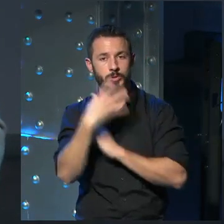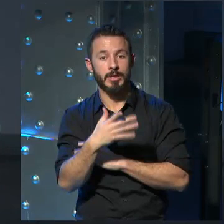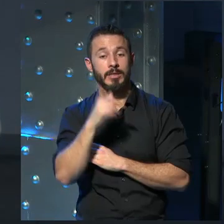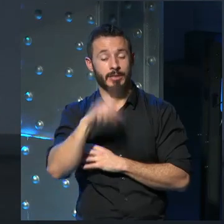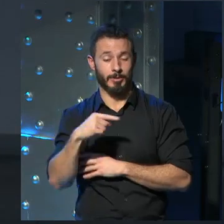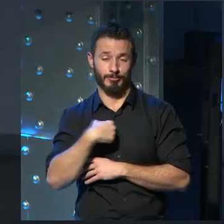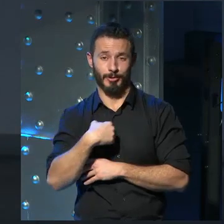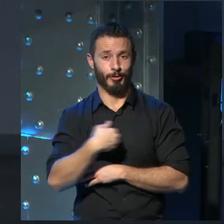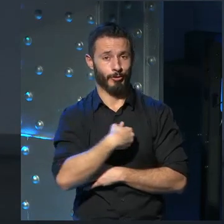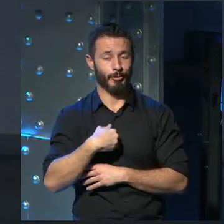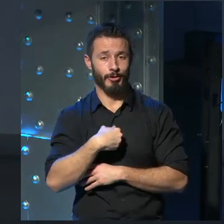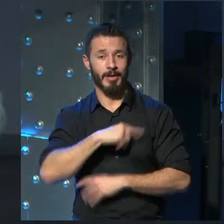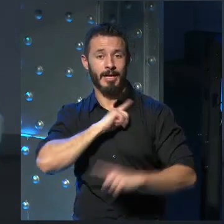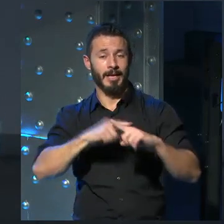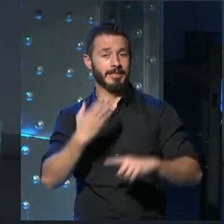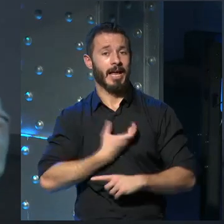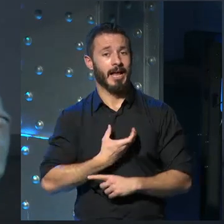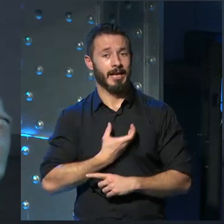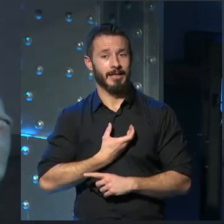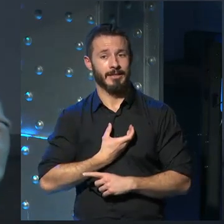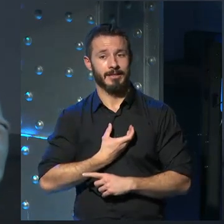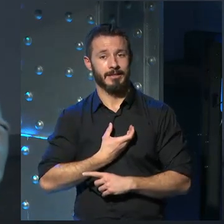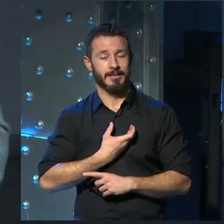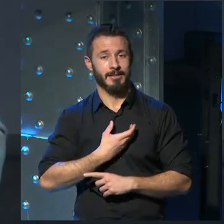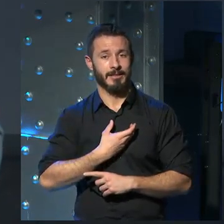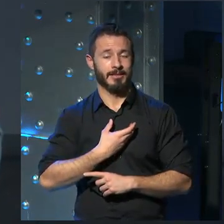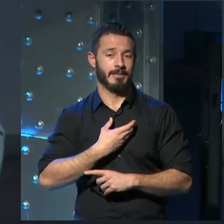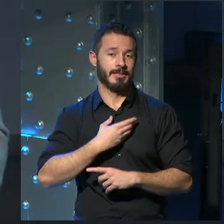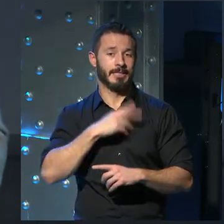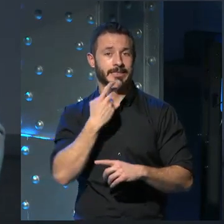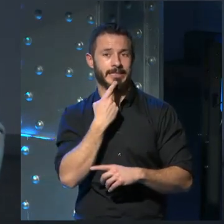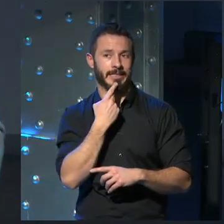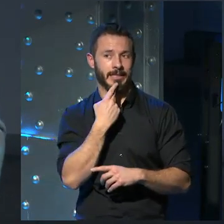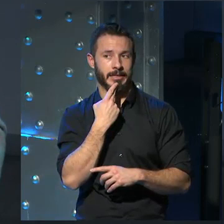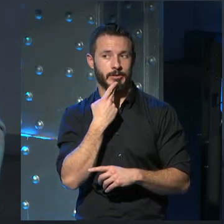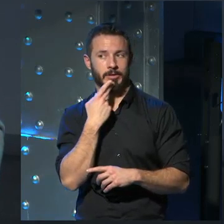exalcalde de Santander, lo cual no sé si es más o menos importante que ser ministro, pero desde luego